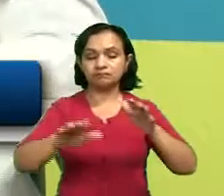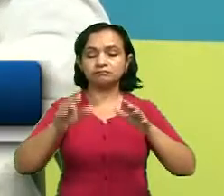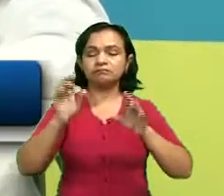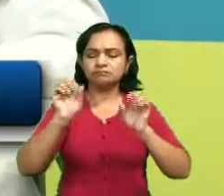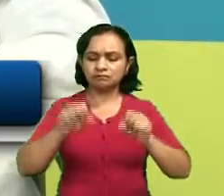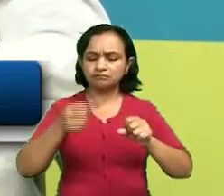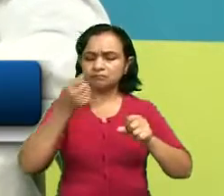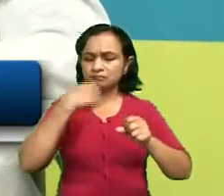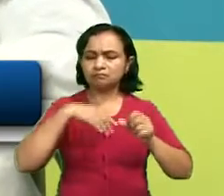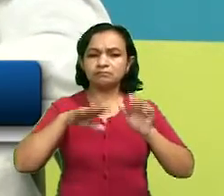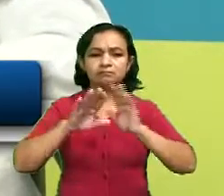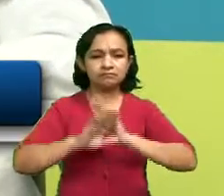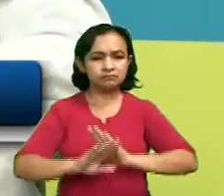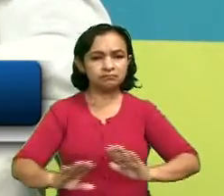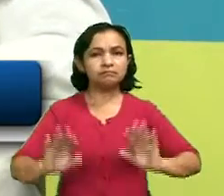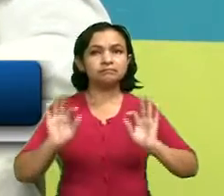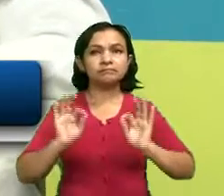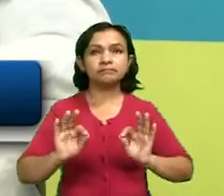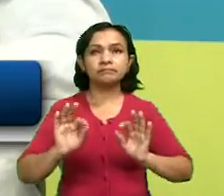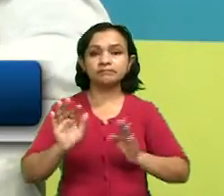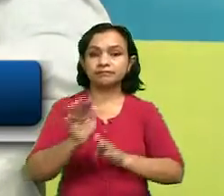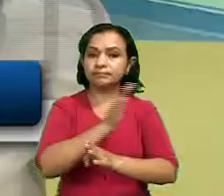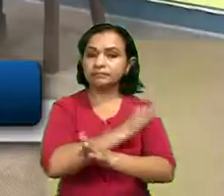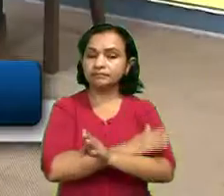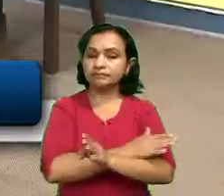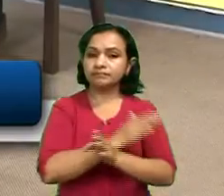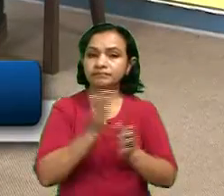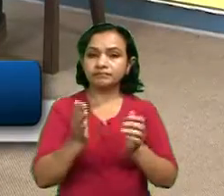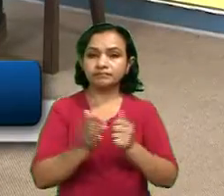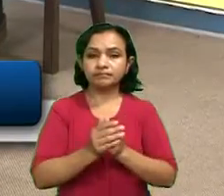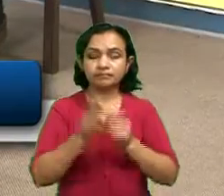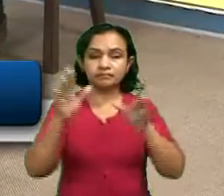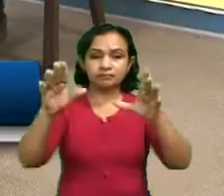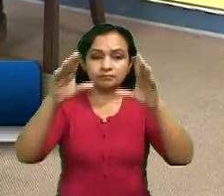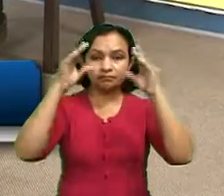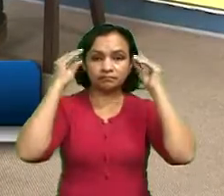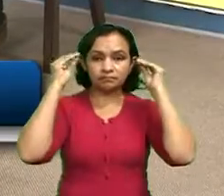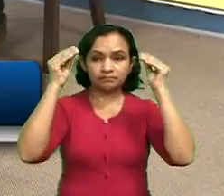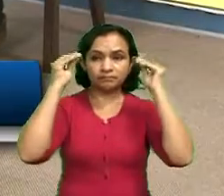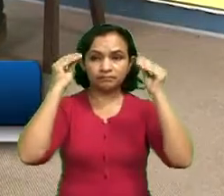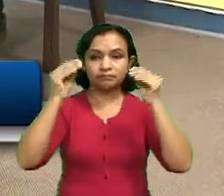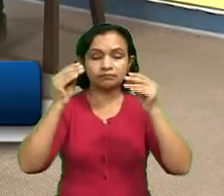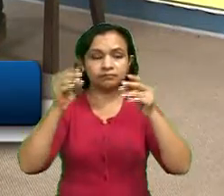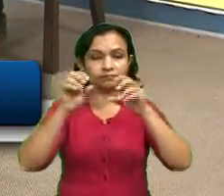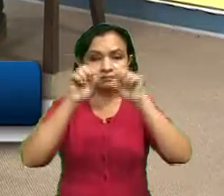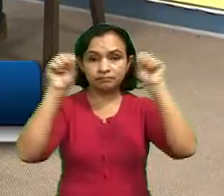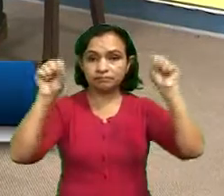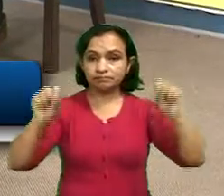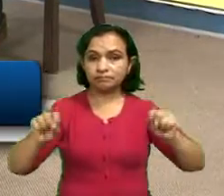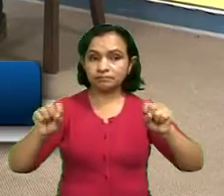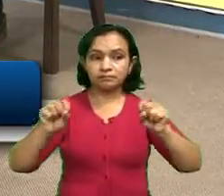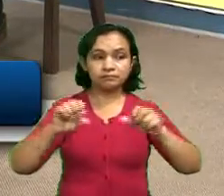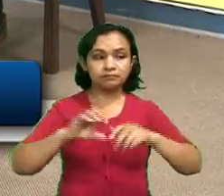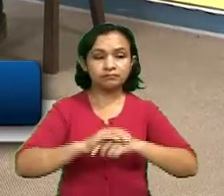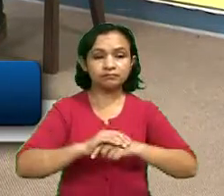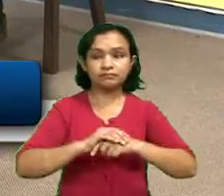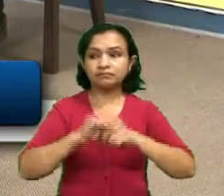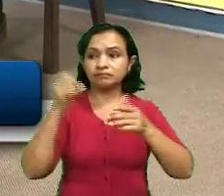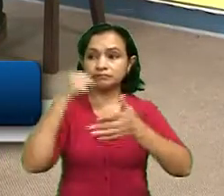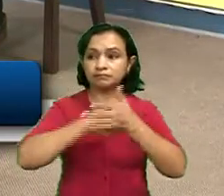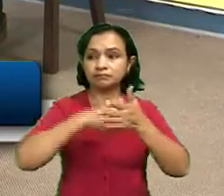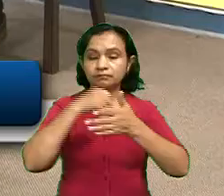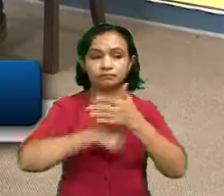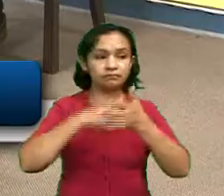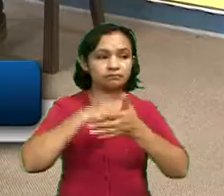tomar con tranquilidad. Recientemente, licenciado, un curso, una capacitación para reforzar